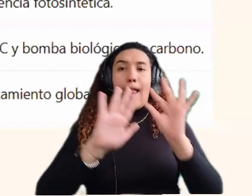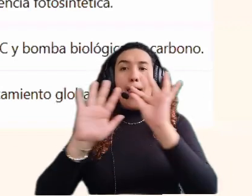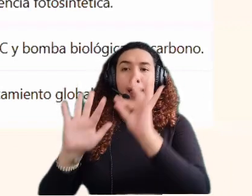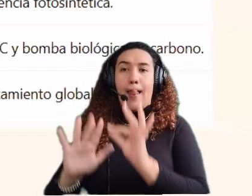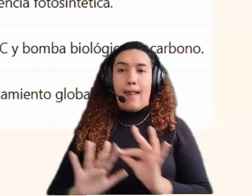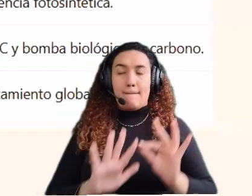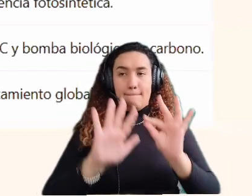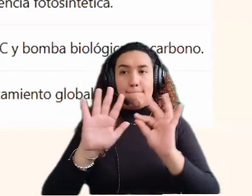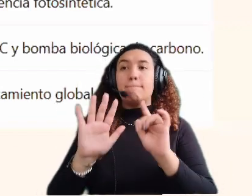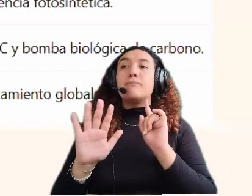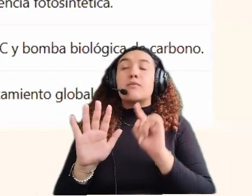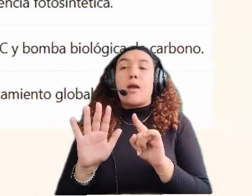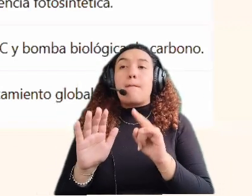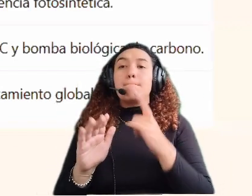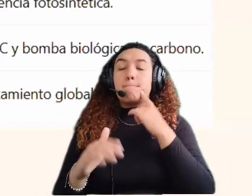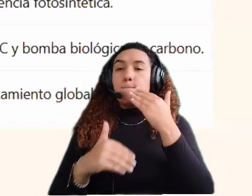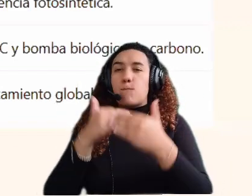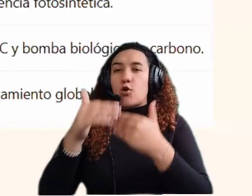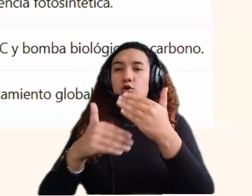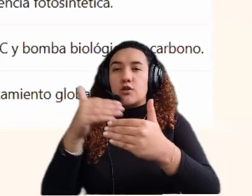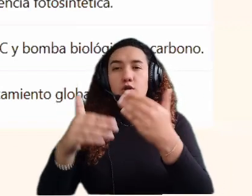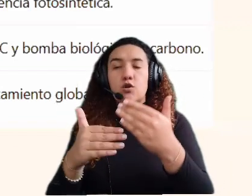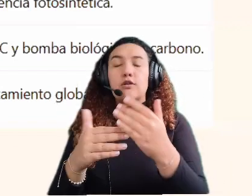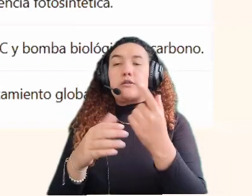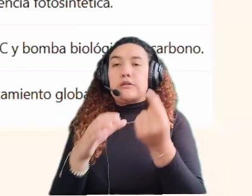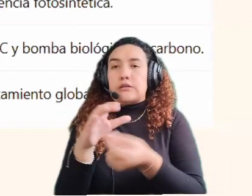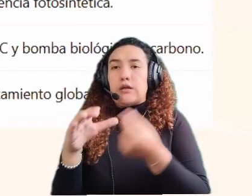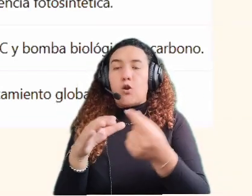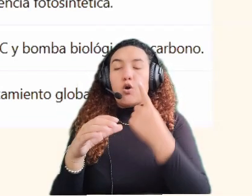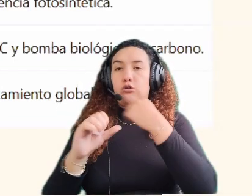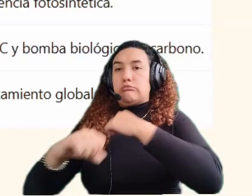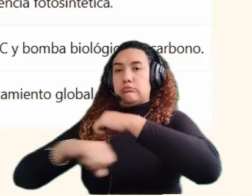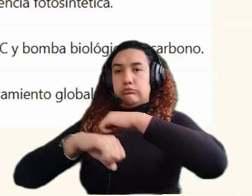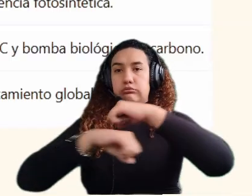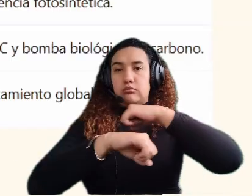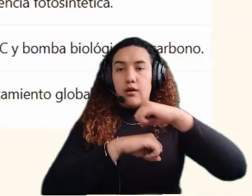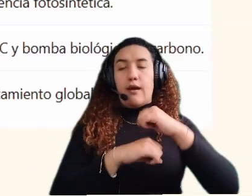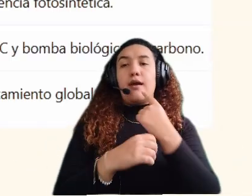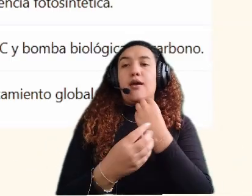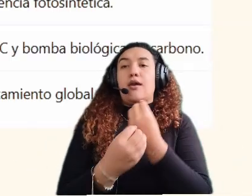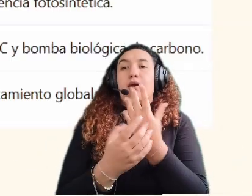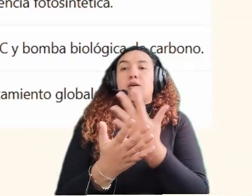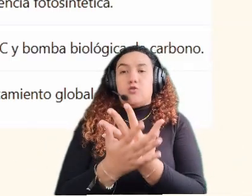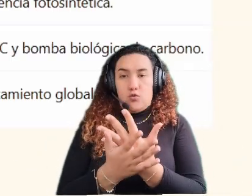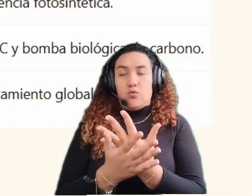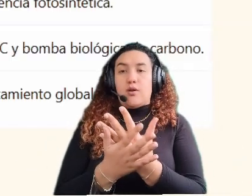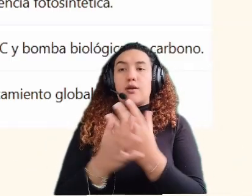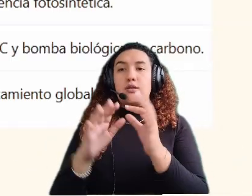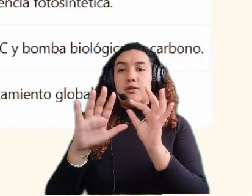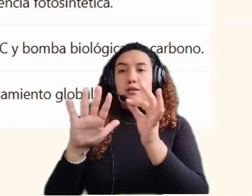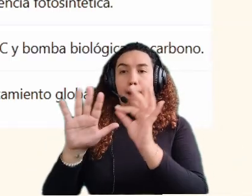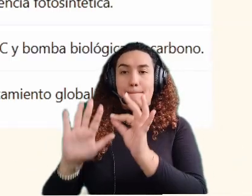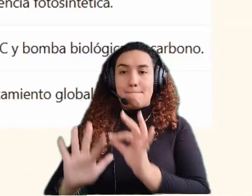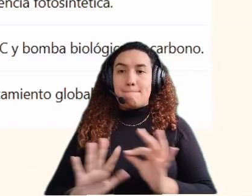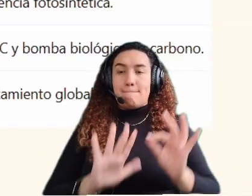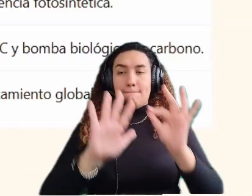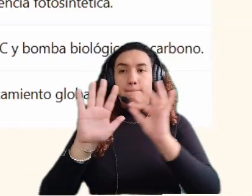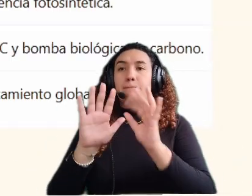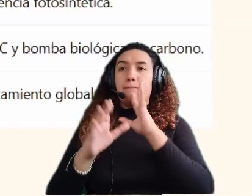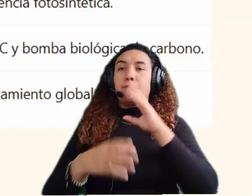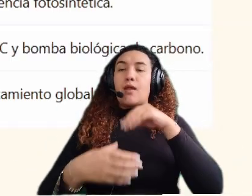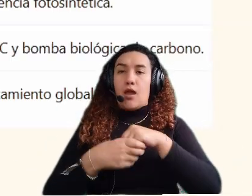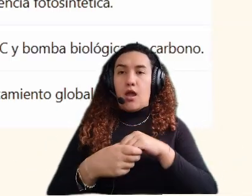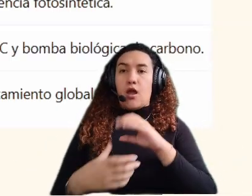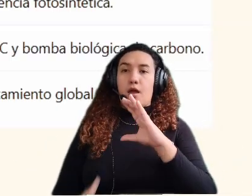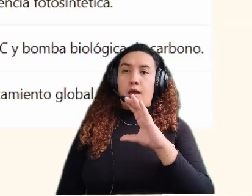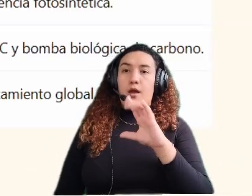se basa en estructuras y procesos celulares altamente eficientes. Las estructuras celulares